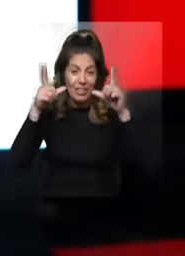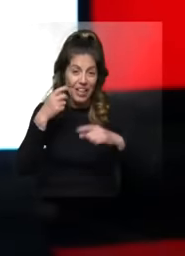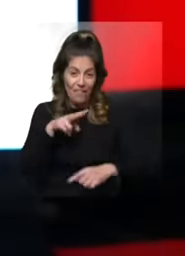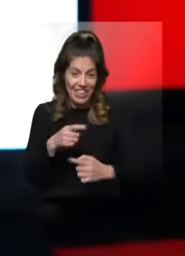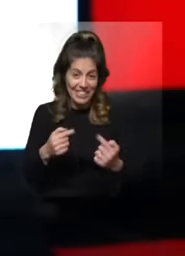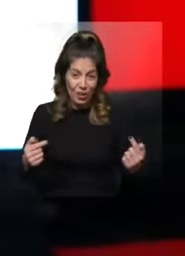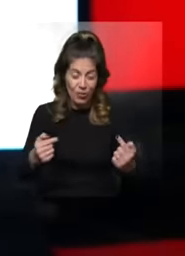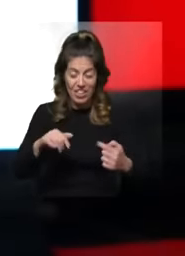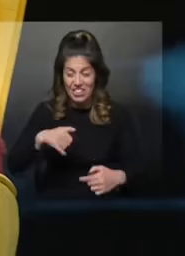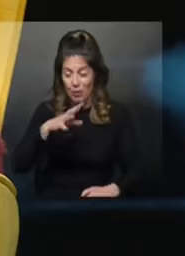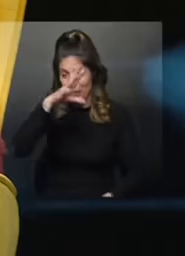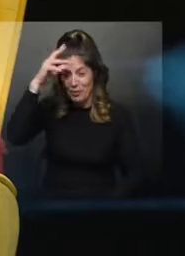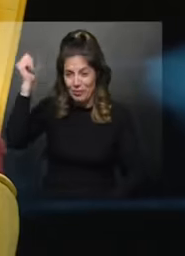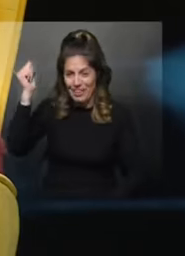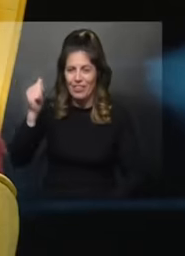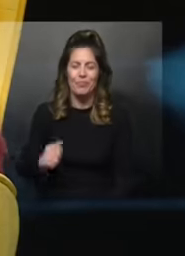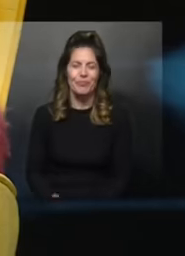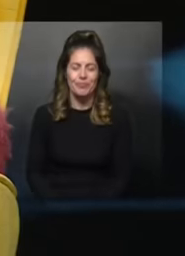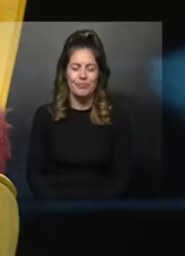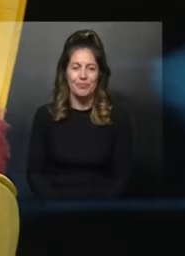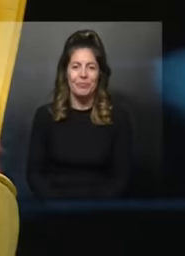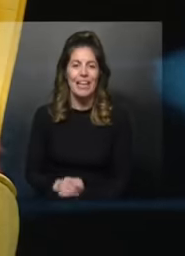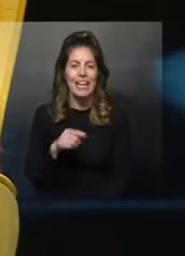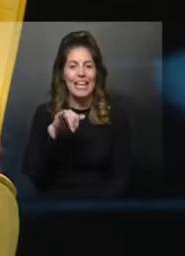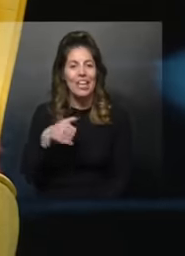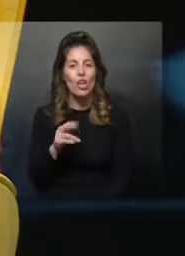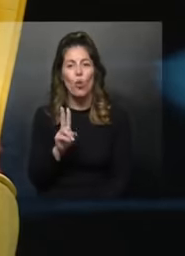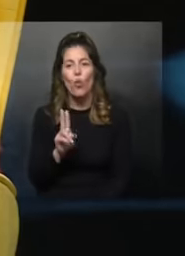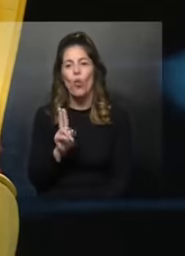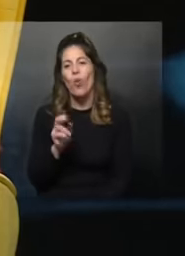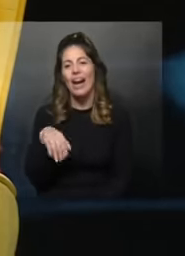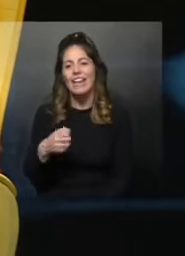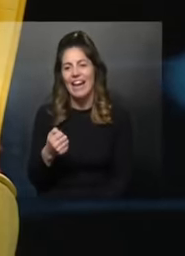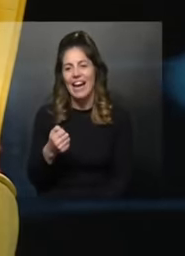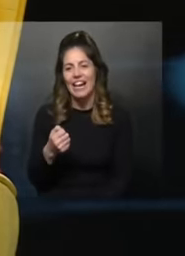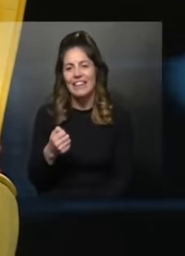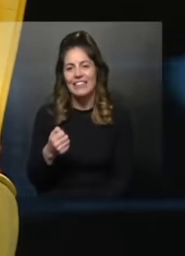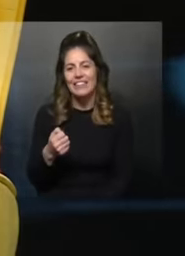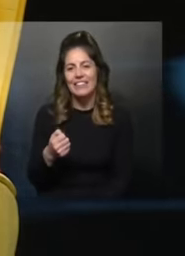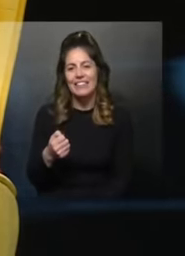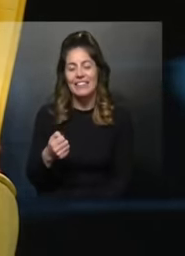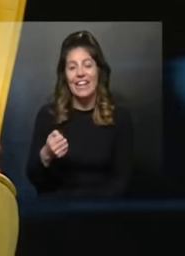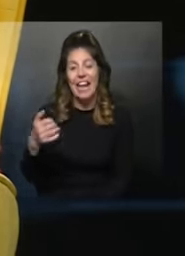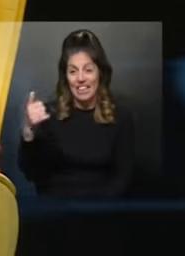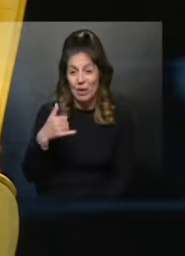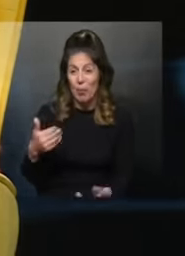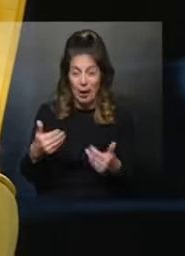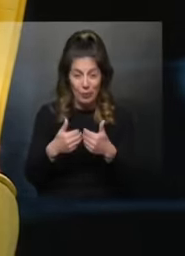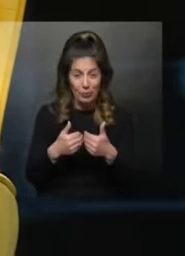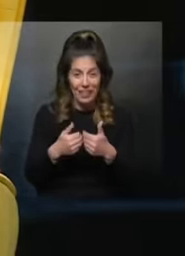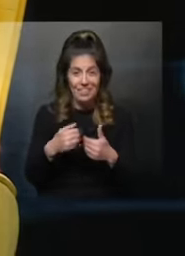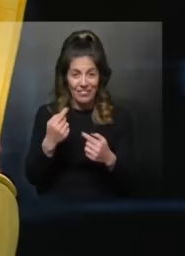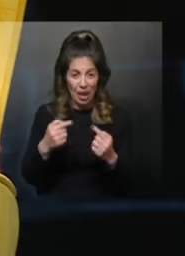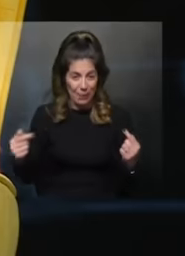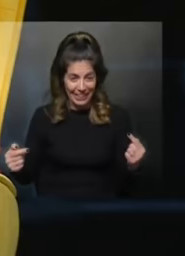ya nos habíamos olvidado. Sí. Y bueno, y Juana, justamente entre las que llamó para averiguar si teníamos material, me llamó a